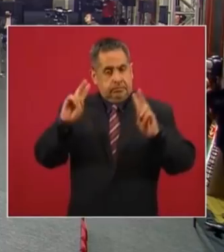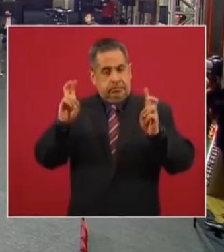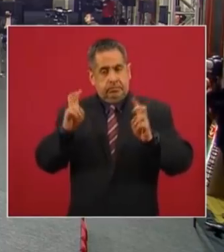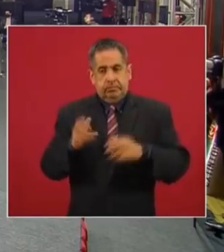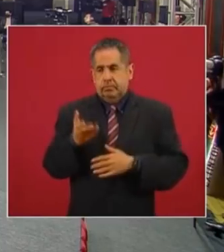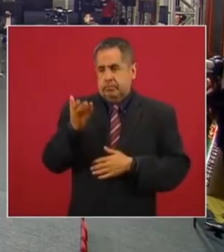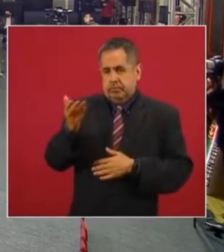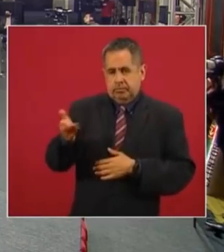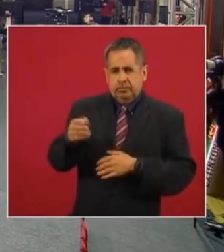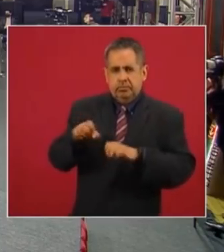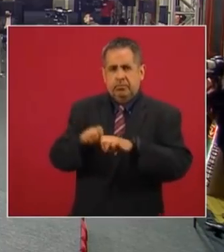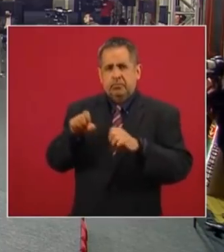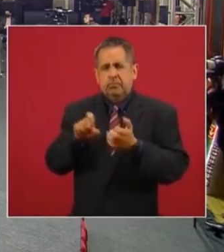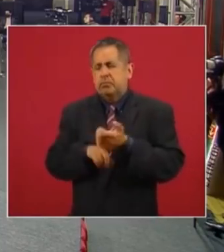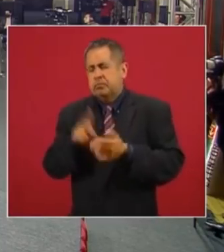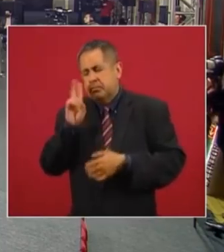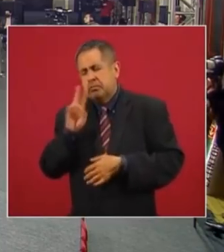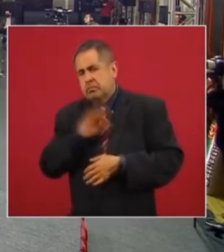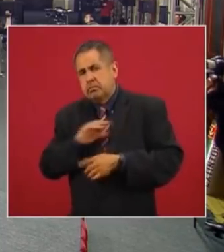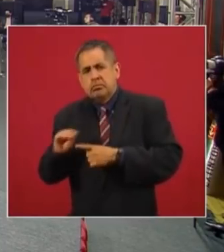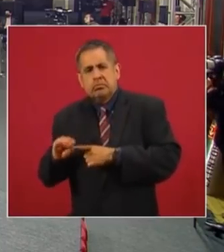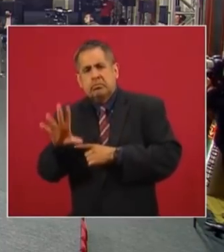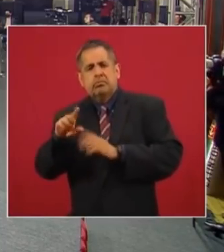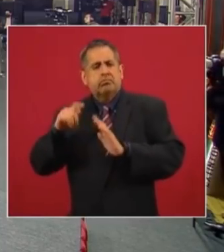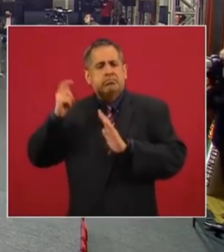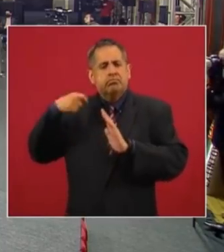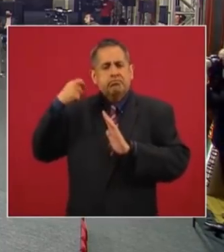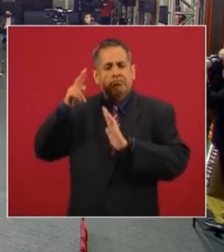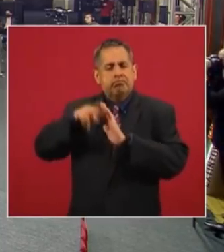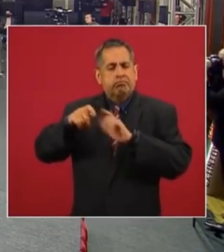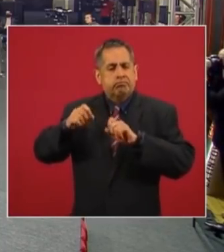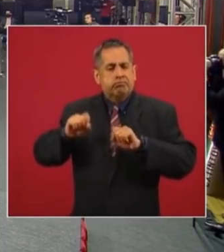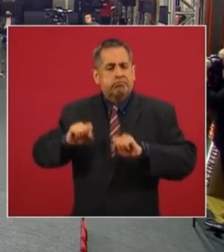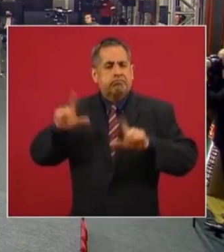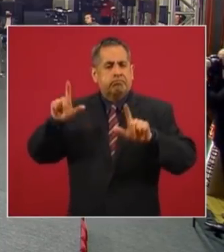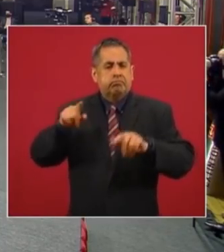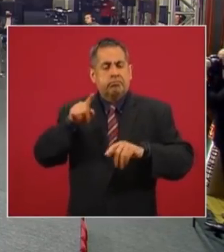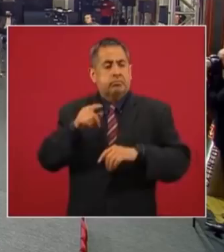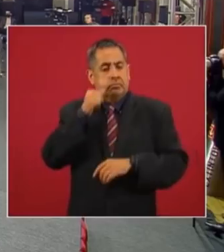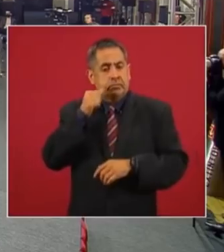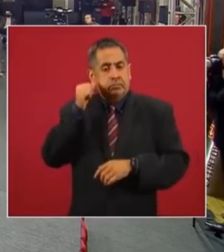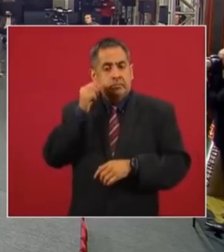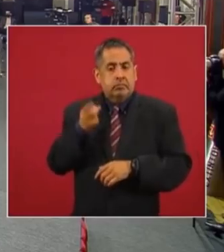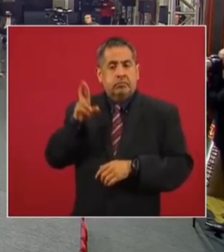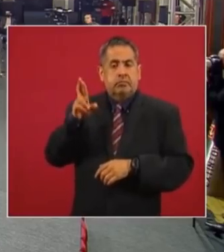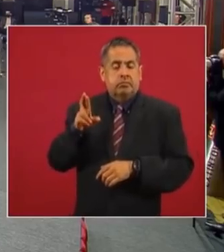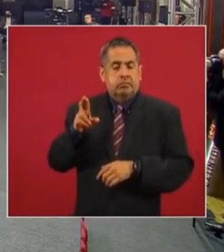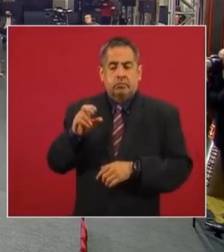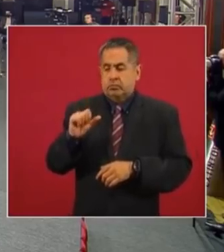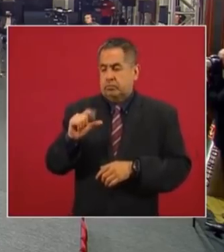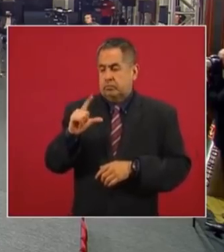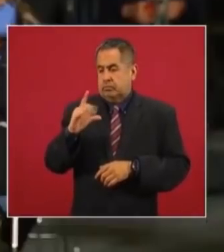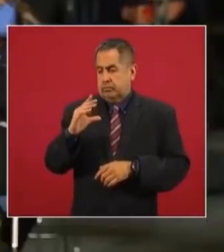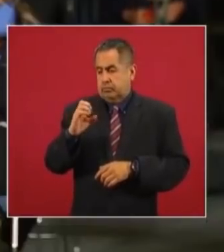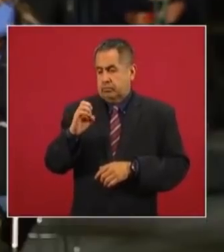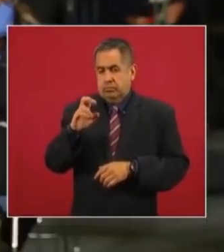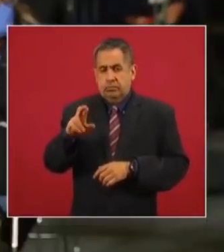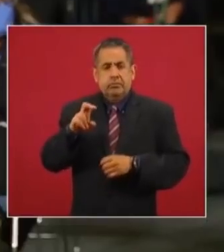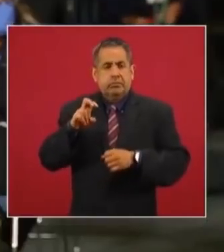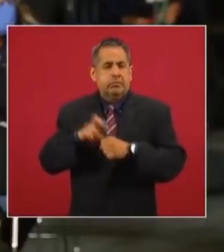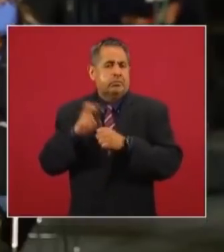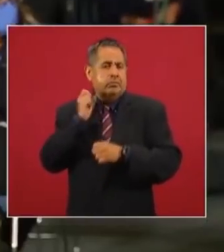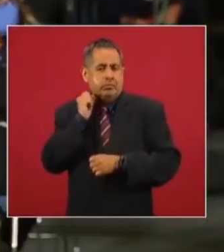pedir a su equipazo que está por allá a ver si pueden poner el video de la comparecencia de ayer del doctor Alcocer en el Senado. Al final hay